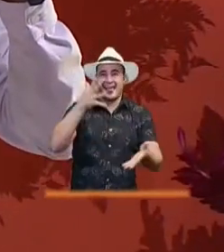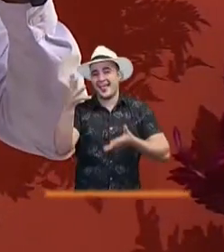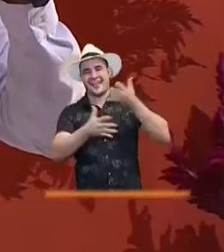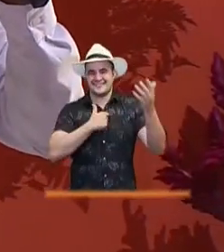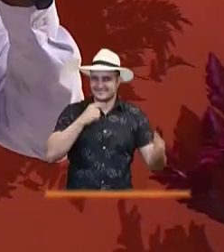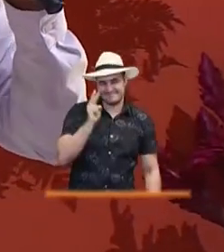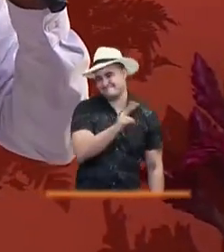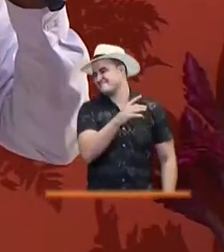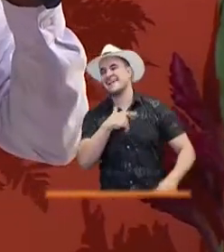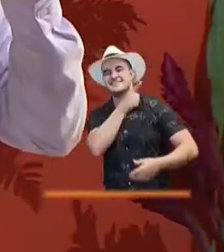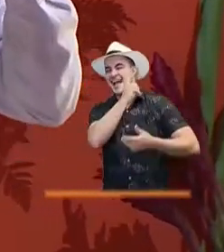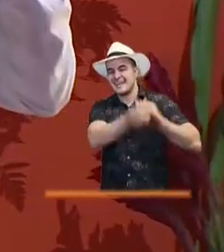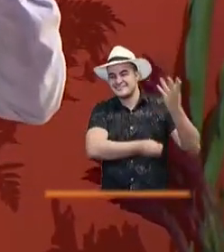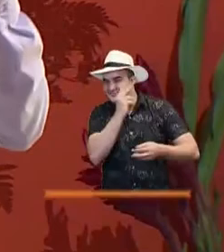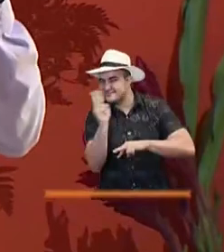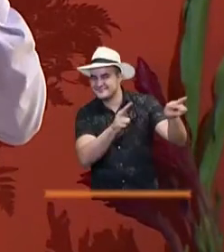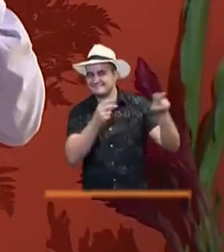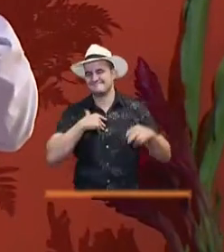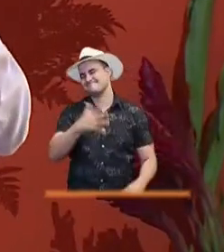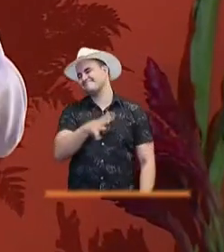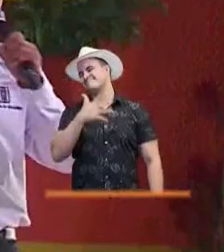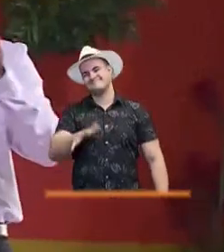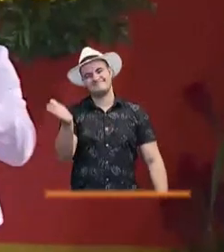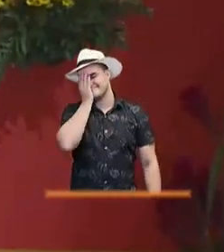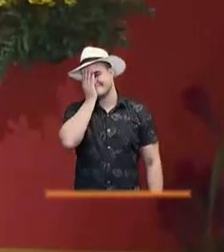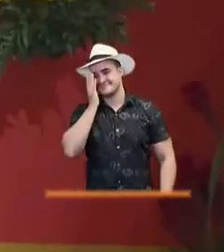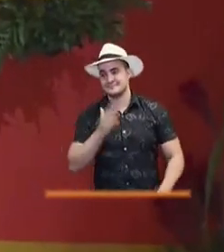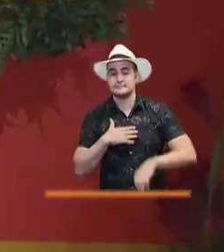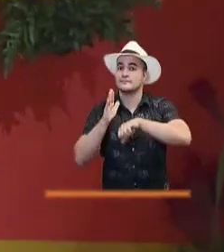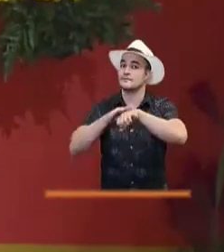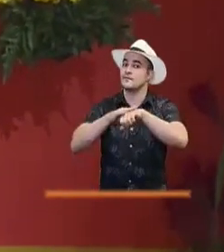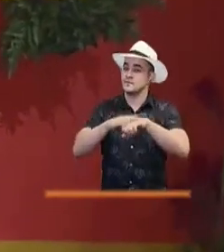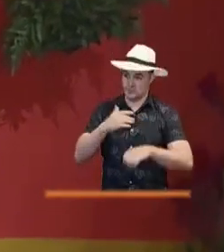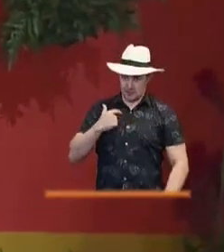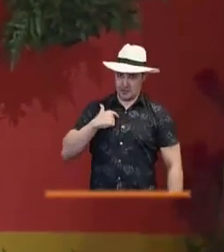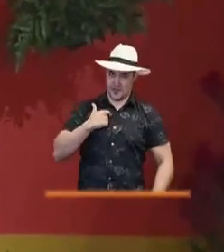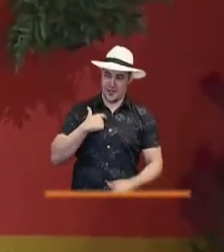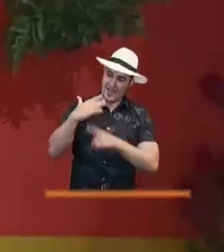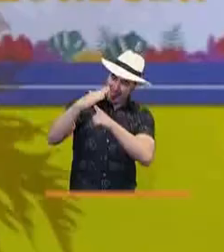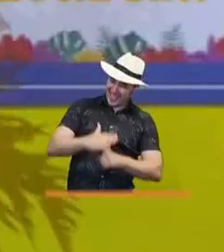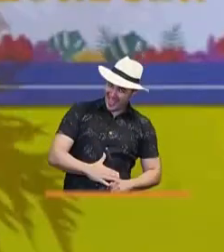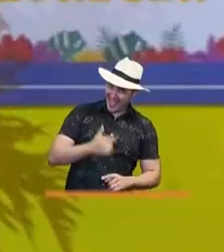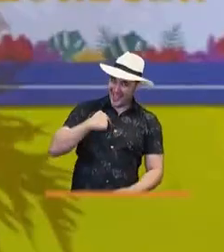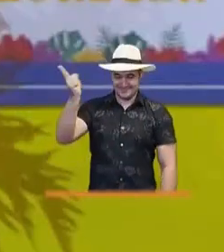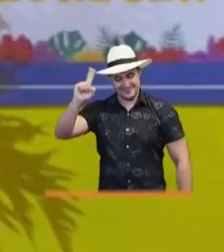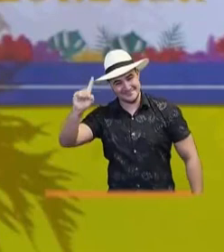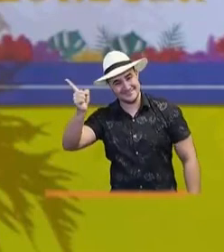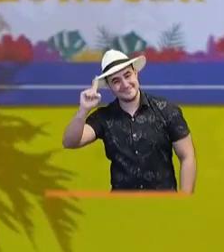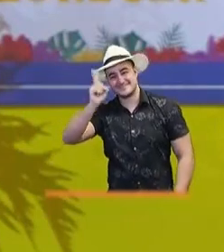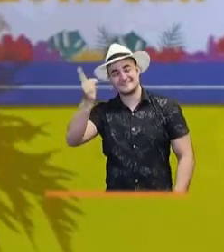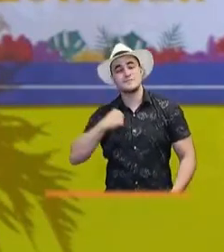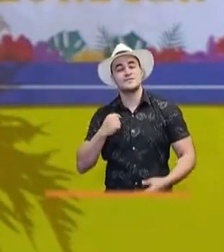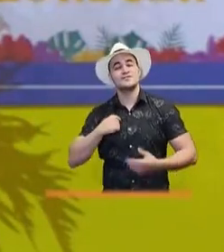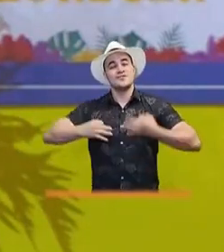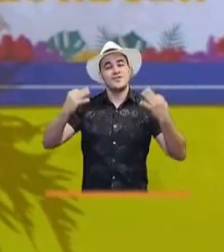sin barra ya veo que es otra cosa. No, yo no soy otra cosa,